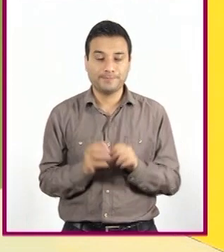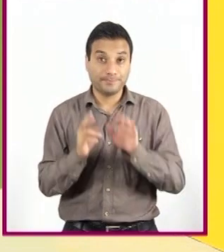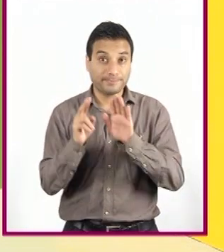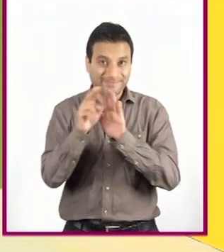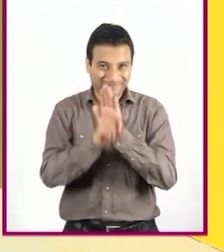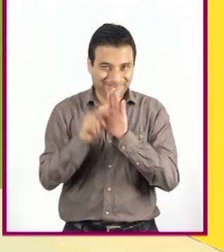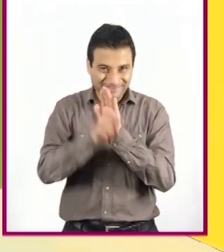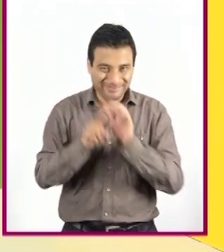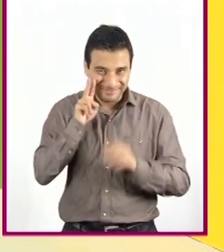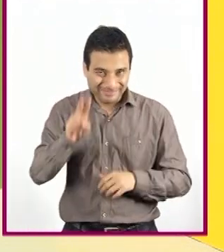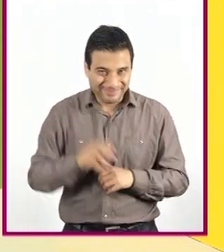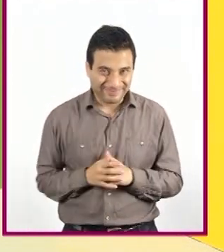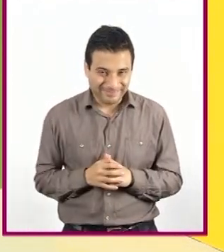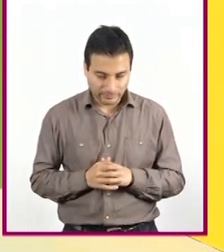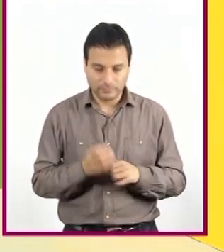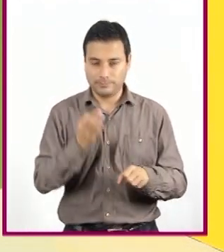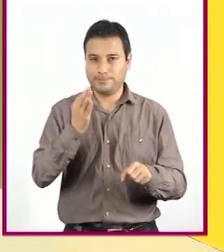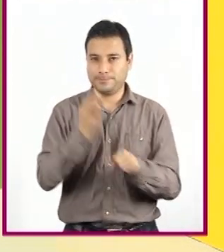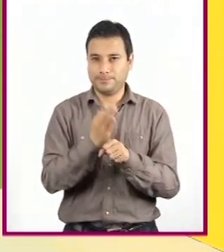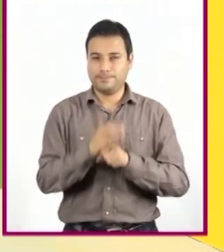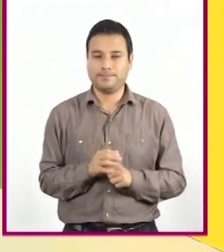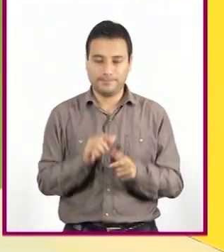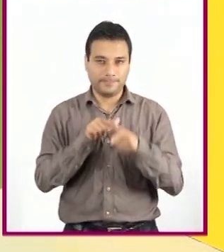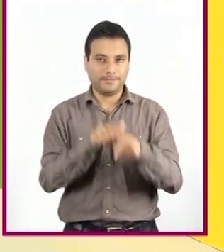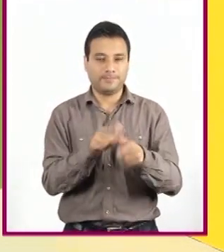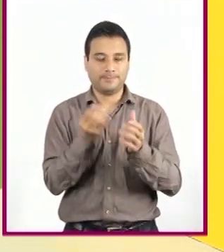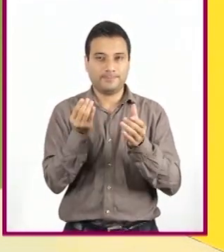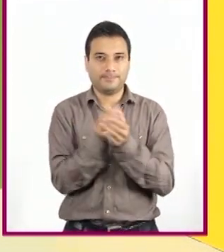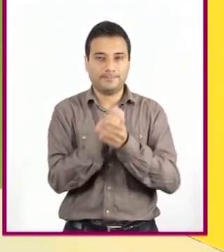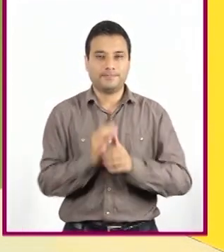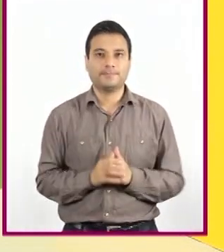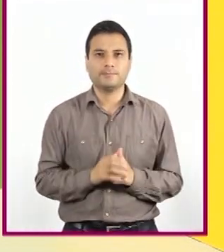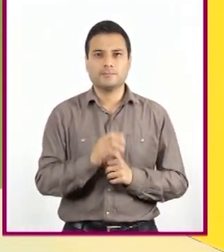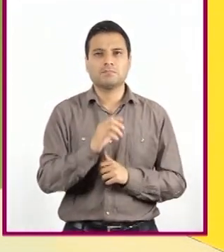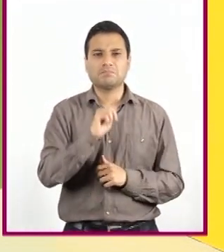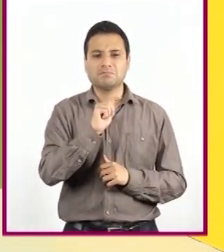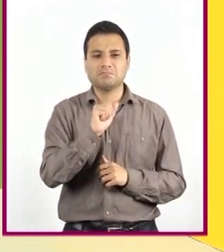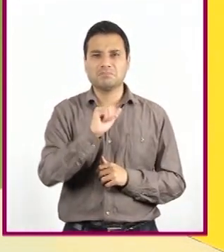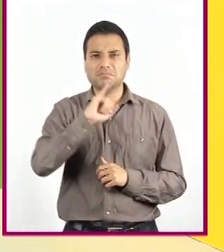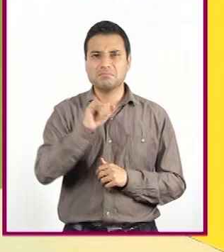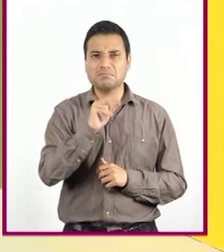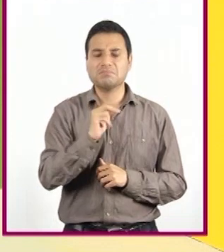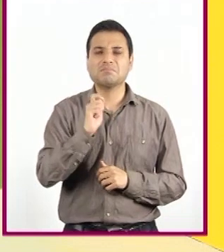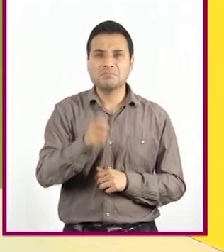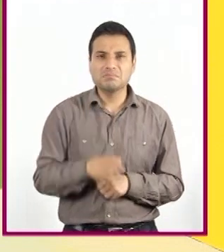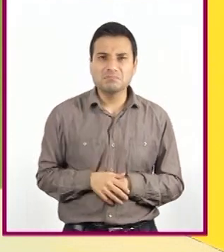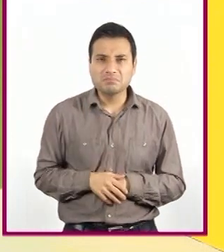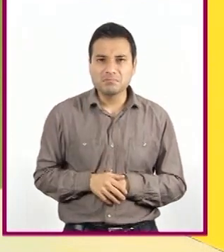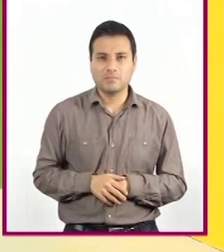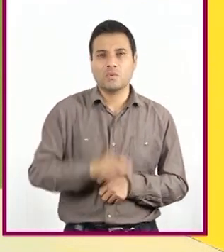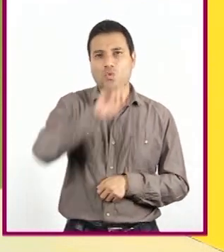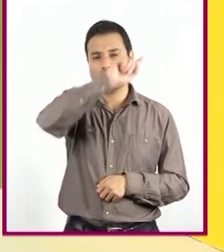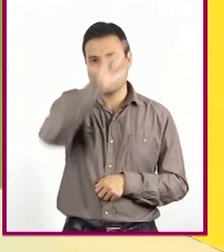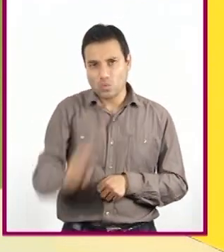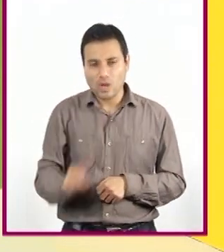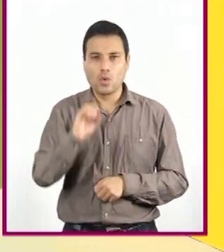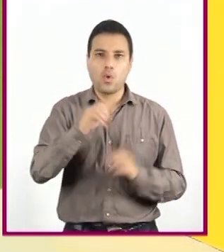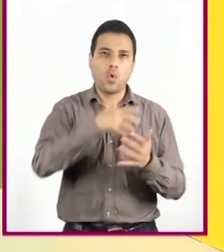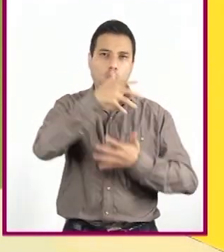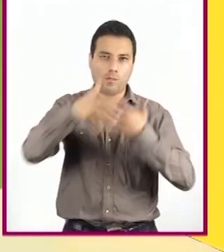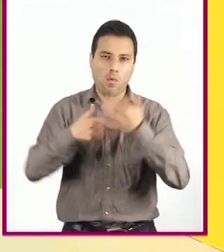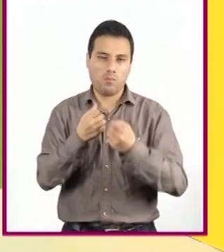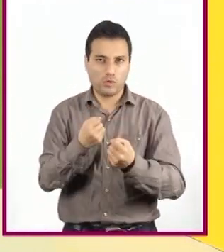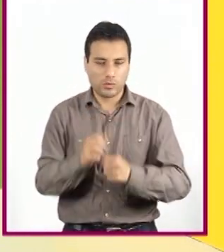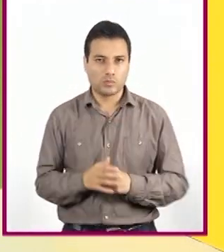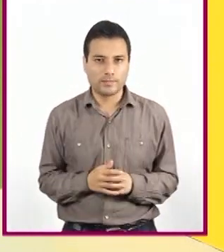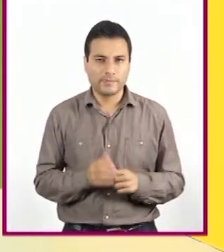video, continuemos con nuestra sesión. Tajín en totonaco significa trueno o humo poderoso.